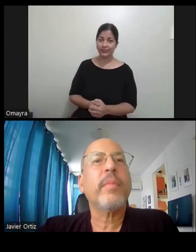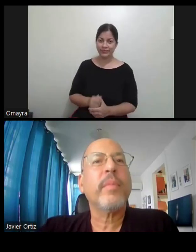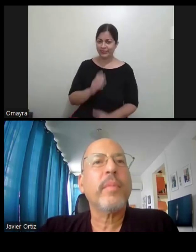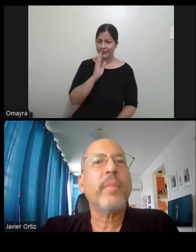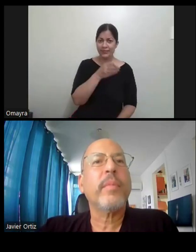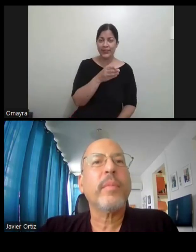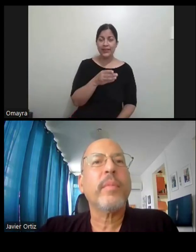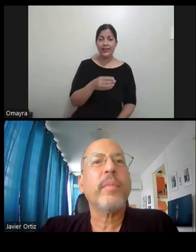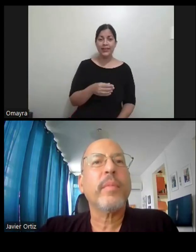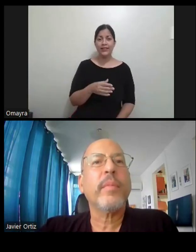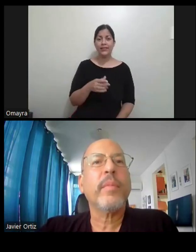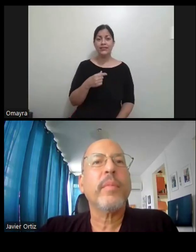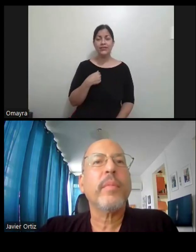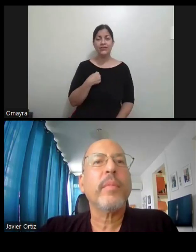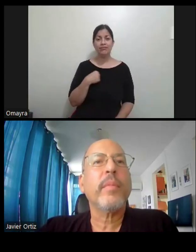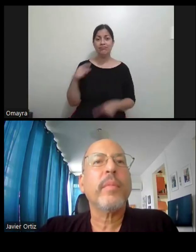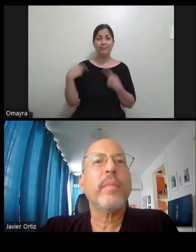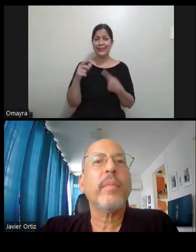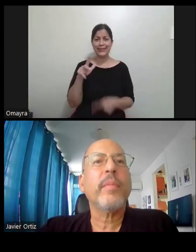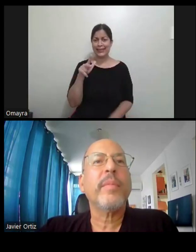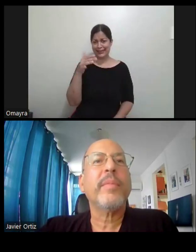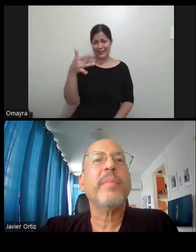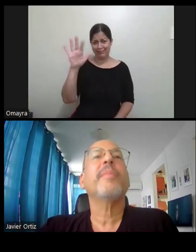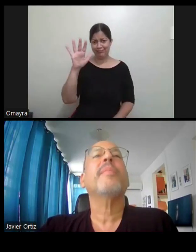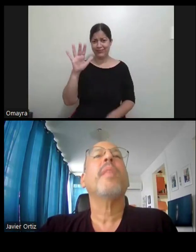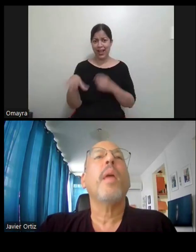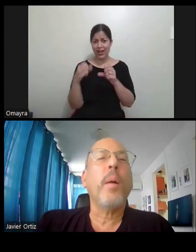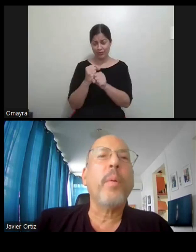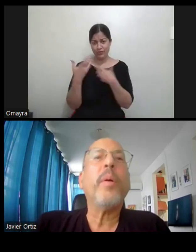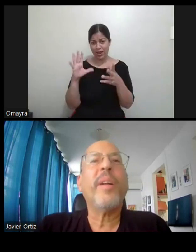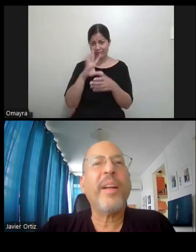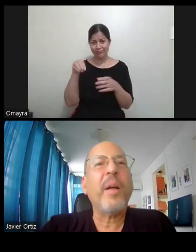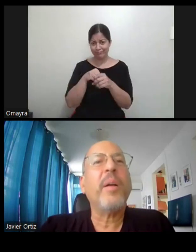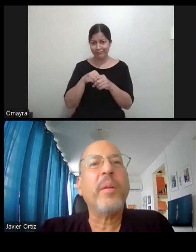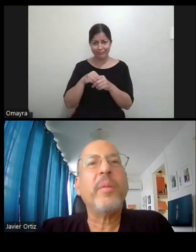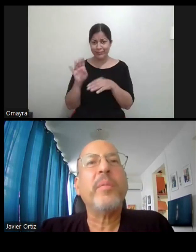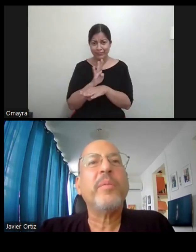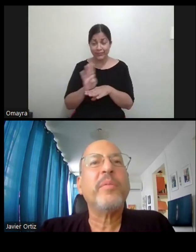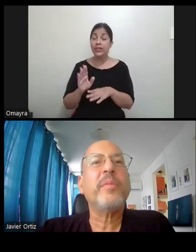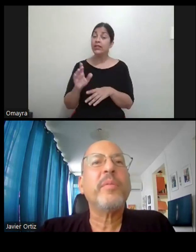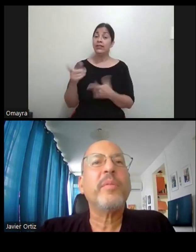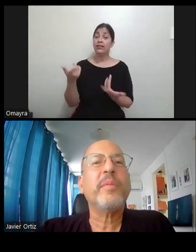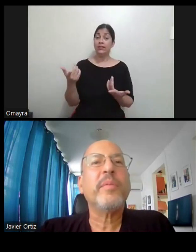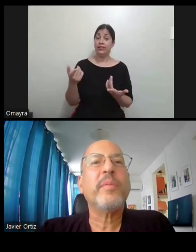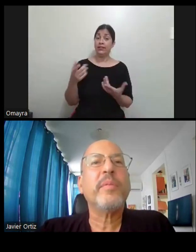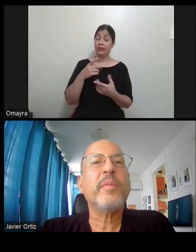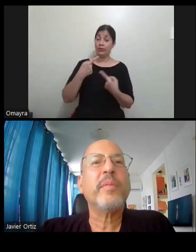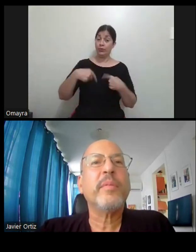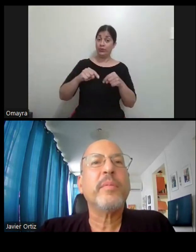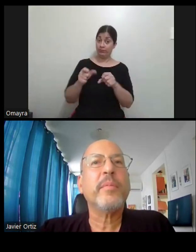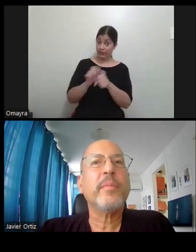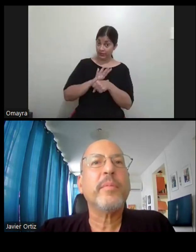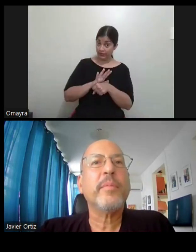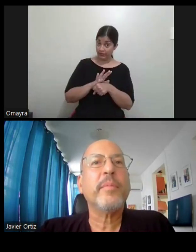comunicaciones. Ya llevo 30 y pico de años en la industria. Casi nada. Y en medio de la pandemia,